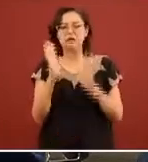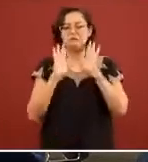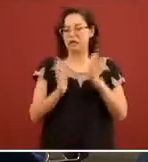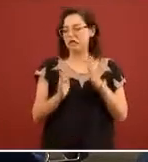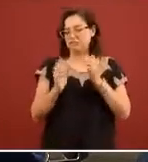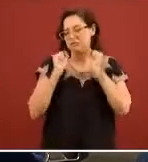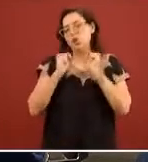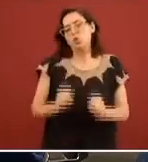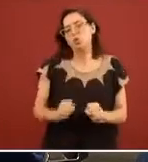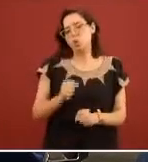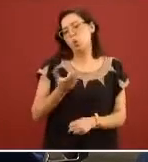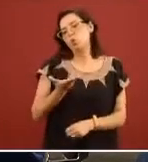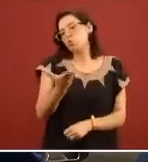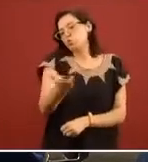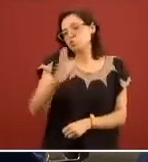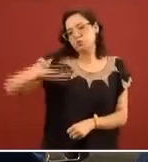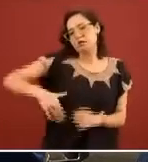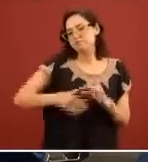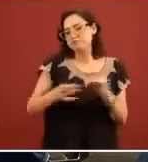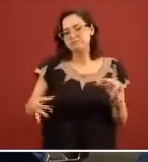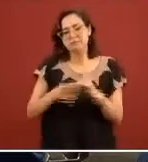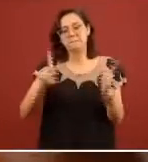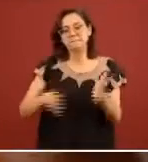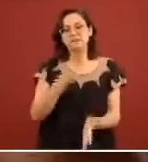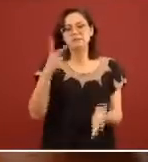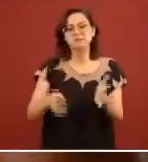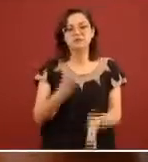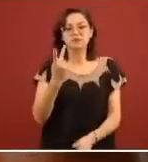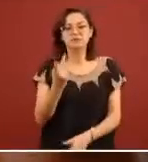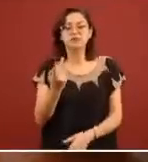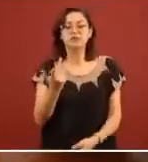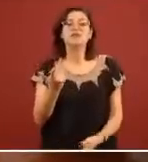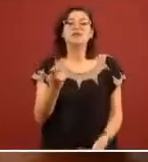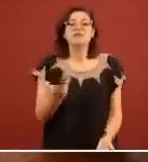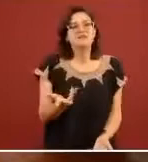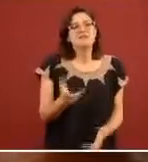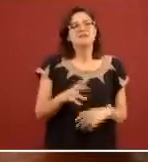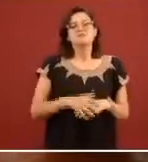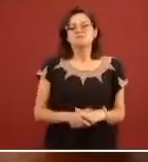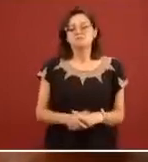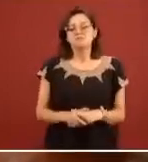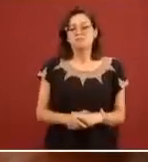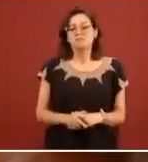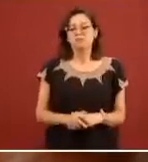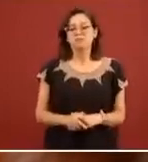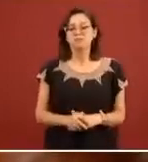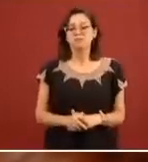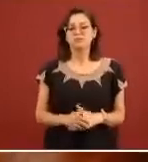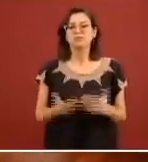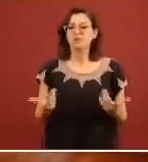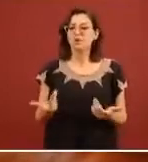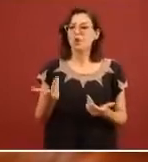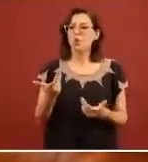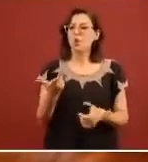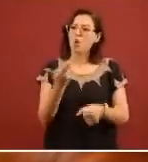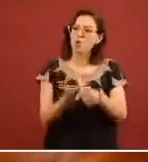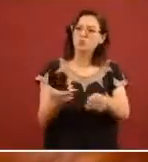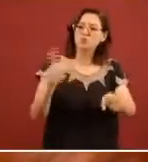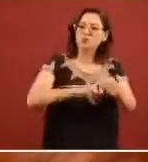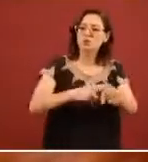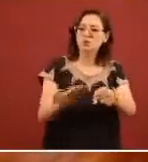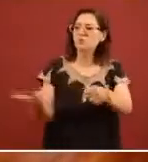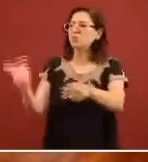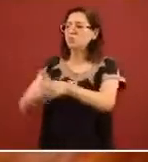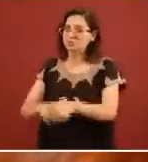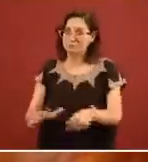días, precisamente lo que acaba de decir el doctor Borja, ¿en qué nivel, digamos, de, por decirle una palabra, de ocupación de los servicios